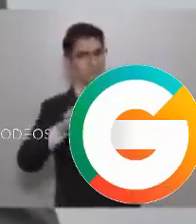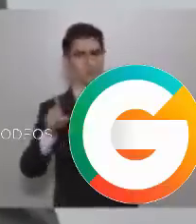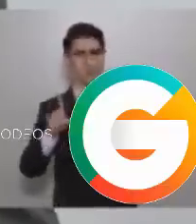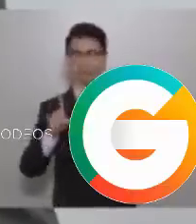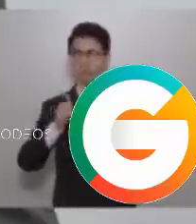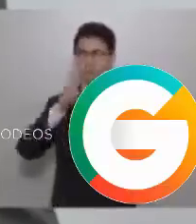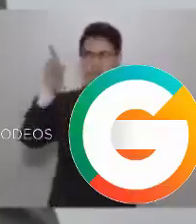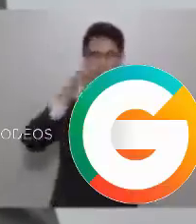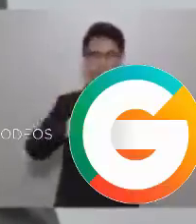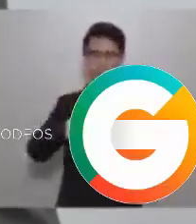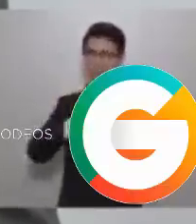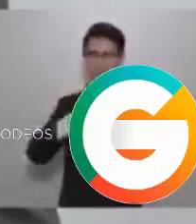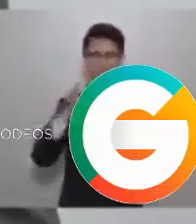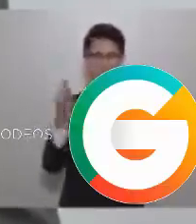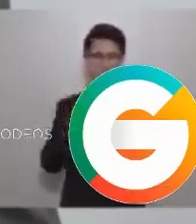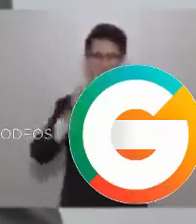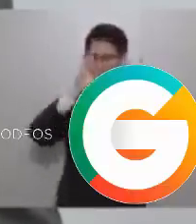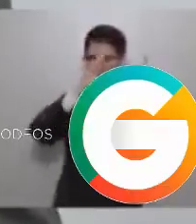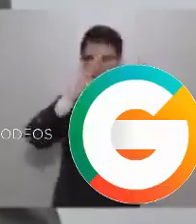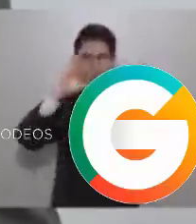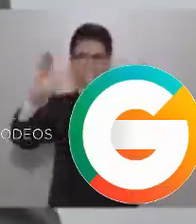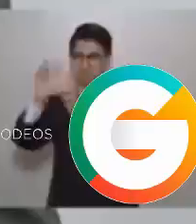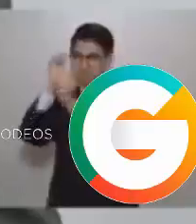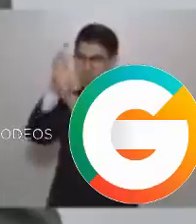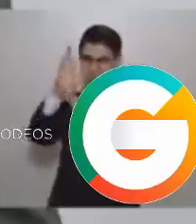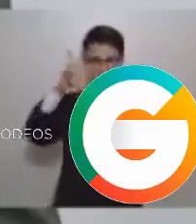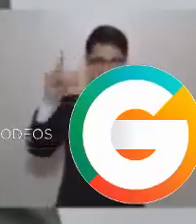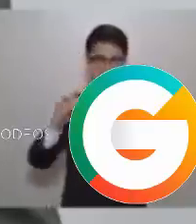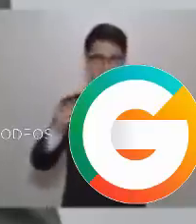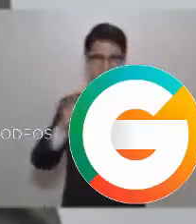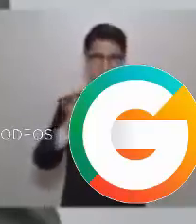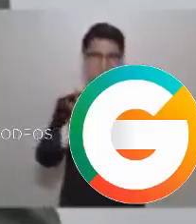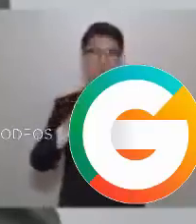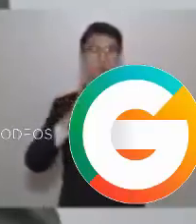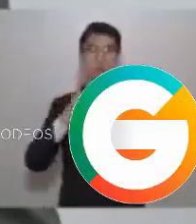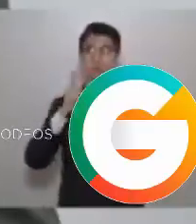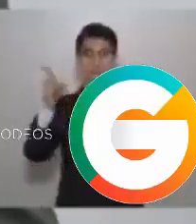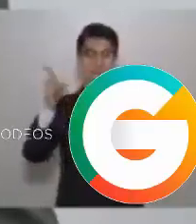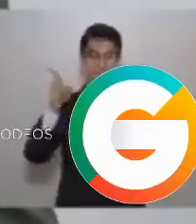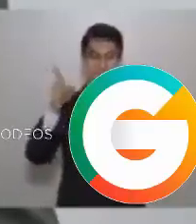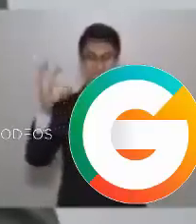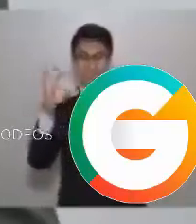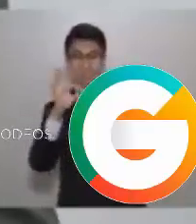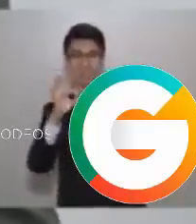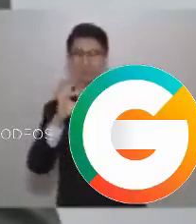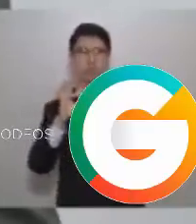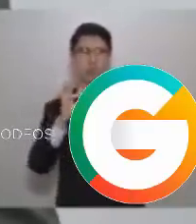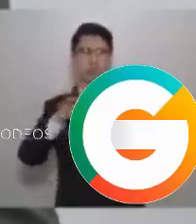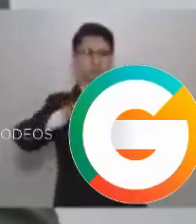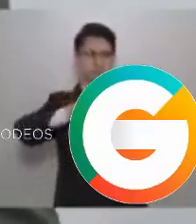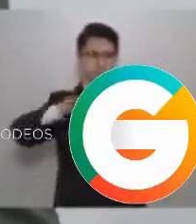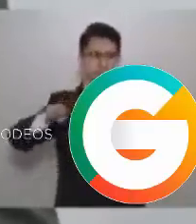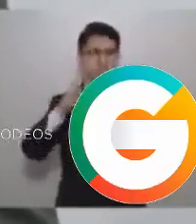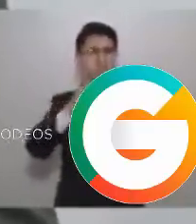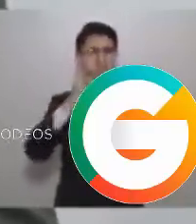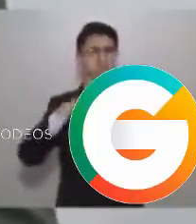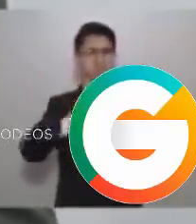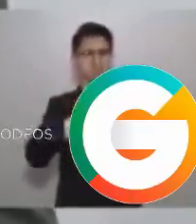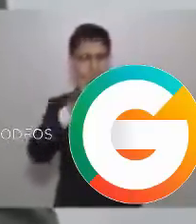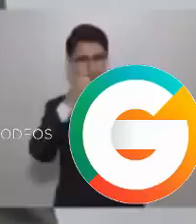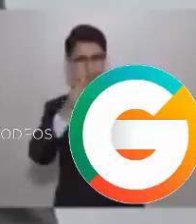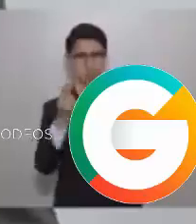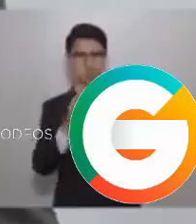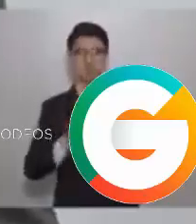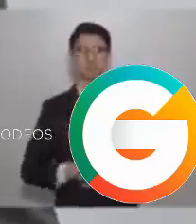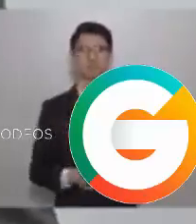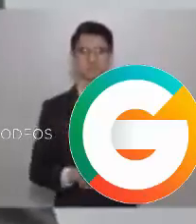estado, sí, no va bien, quisiéramos estar mejor, vamos avanzando, no al paso que quisiéramos. Los datos, pues,